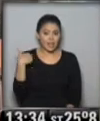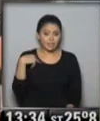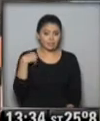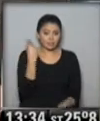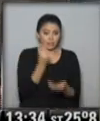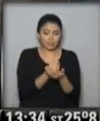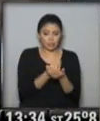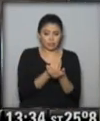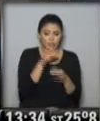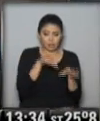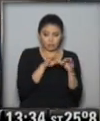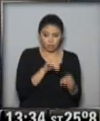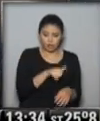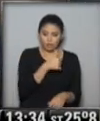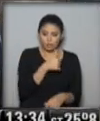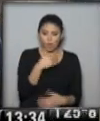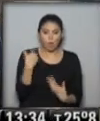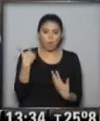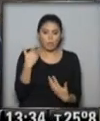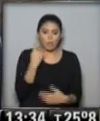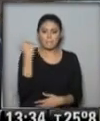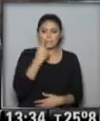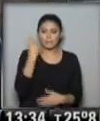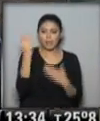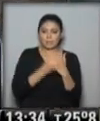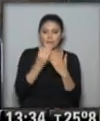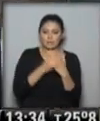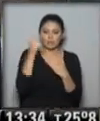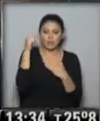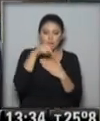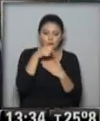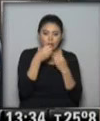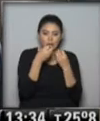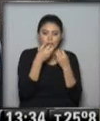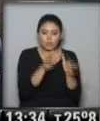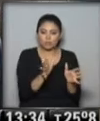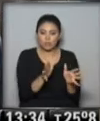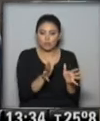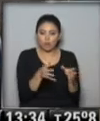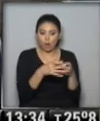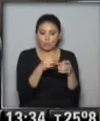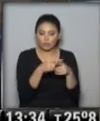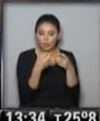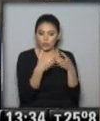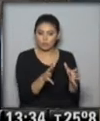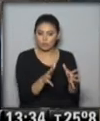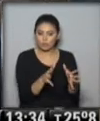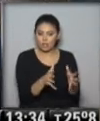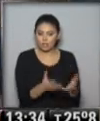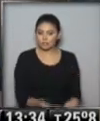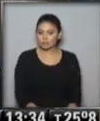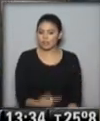recordemos estaba podía haber sido primer mixto acaba de renunciar al partido o sea esto ya es justamente